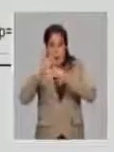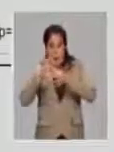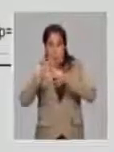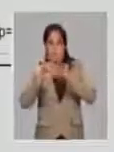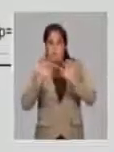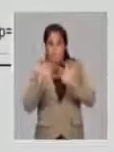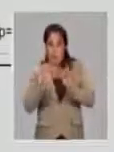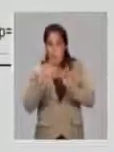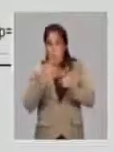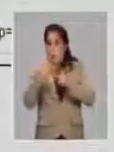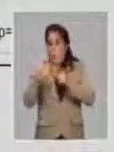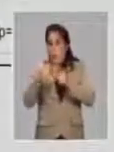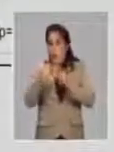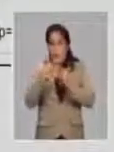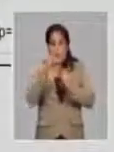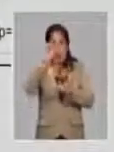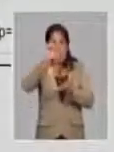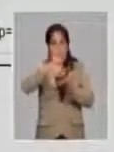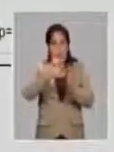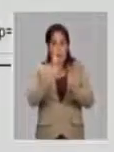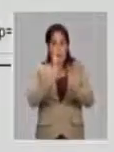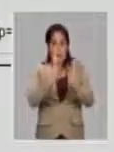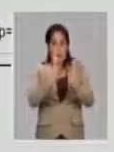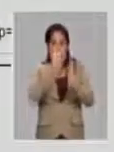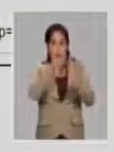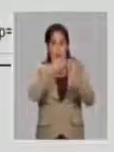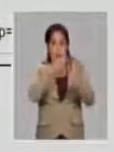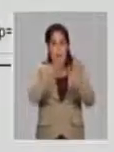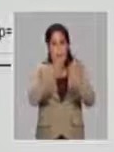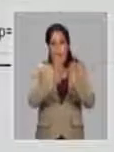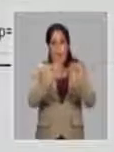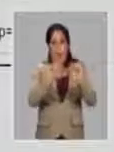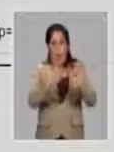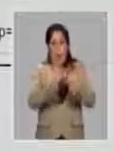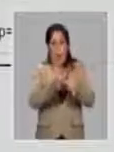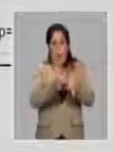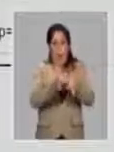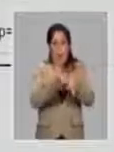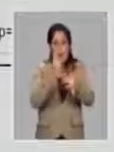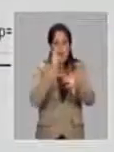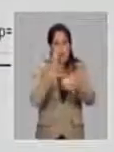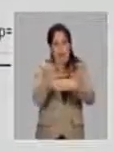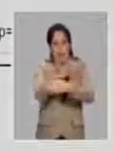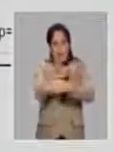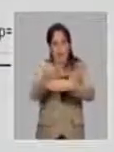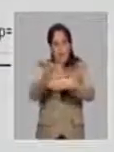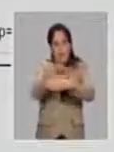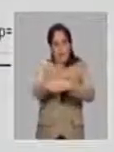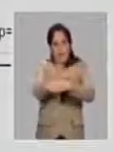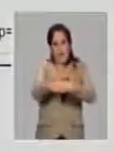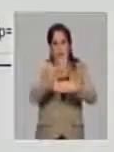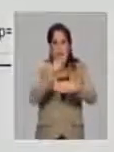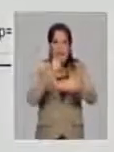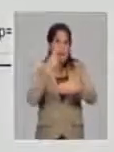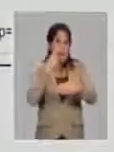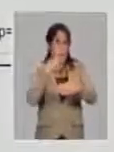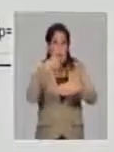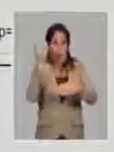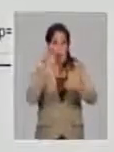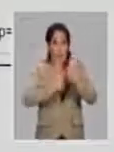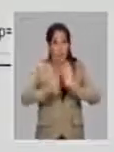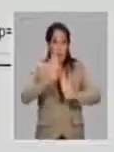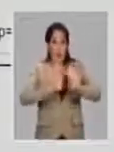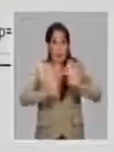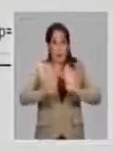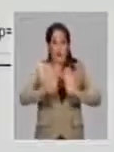en la parte del centro de la gráfica, con la dosis más baja, que se ve una diferencia y se ve un efecto de